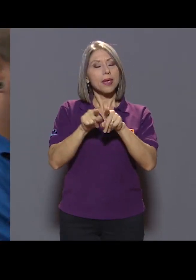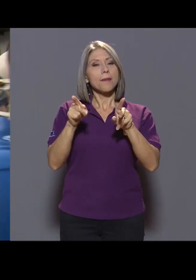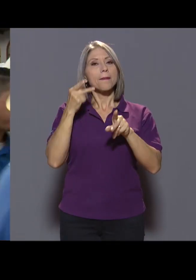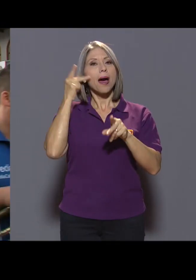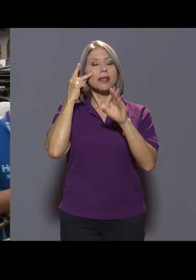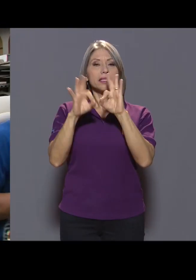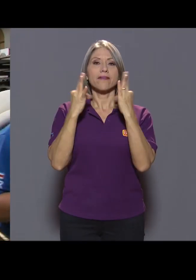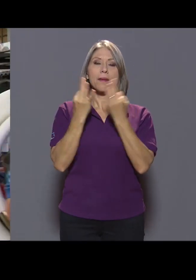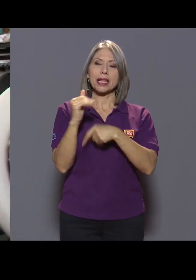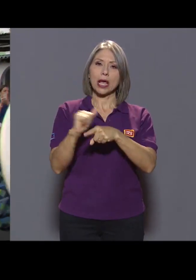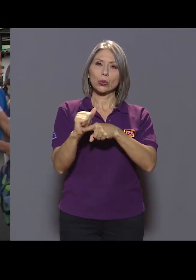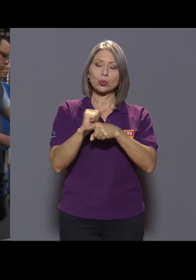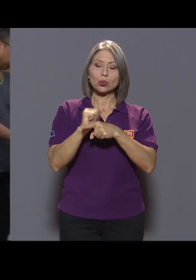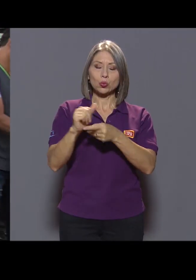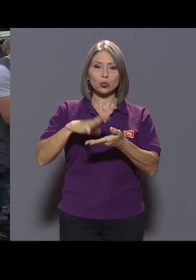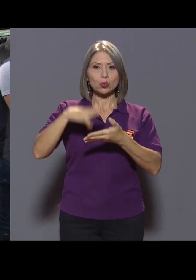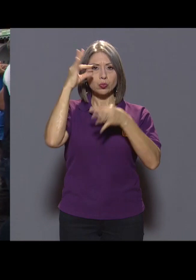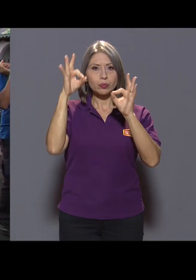¿verdad?